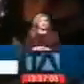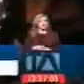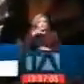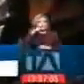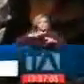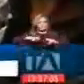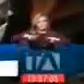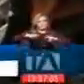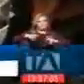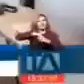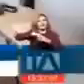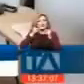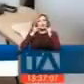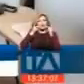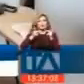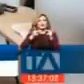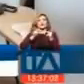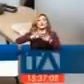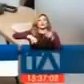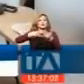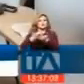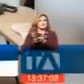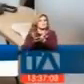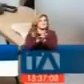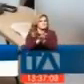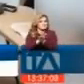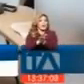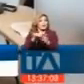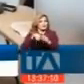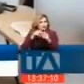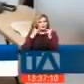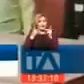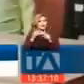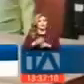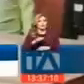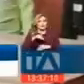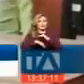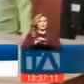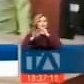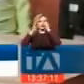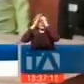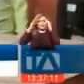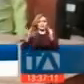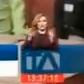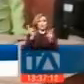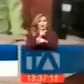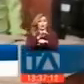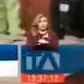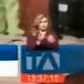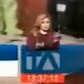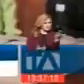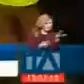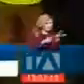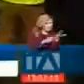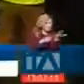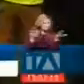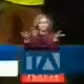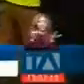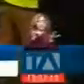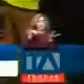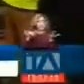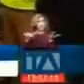allanó la vivienda del expresidente Abdalá Bucarán, donde según la fiscal general, se encontró insumos que tendrían relación con los adquiridos en el Hospital